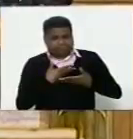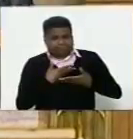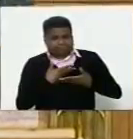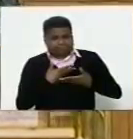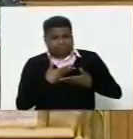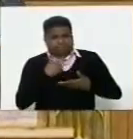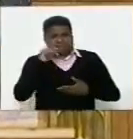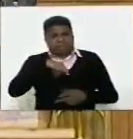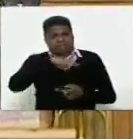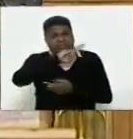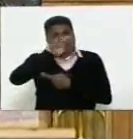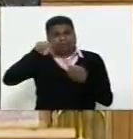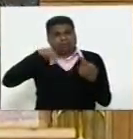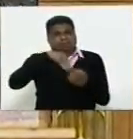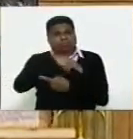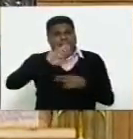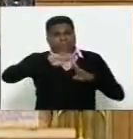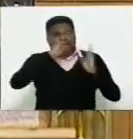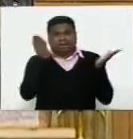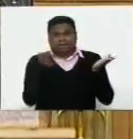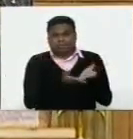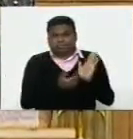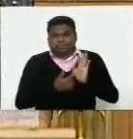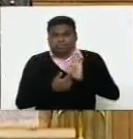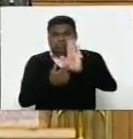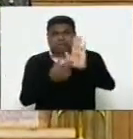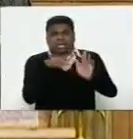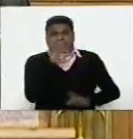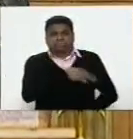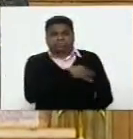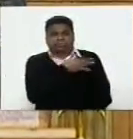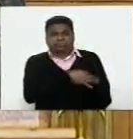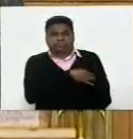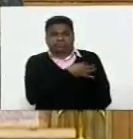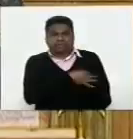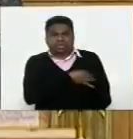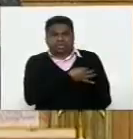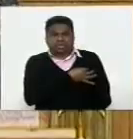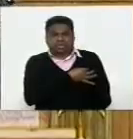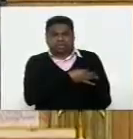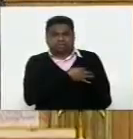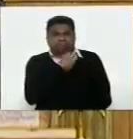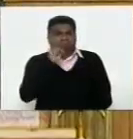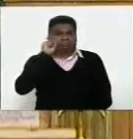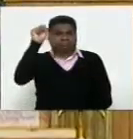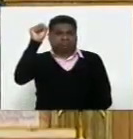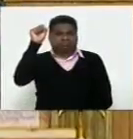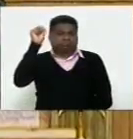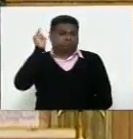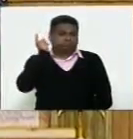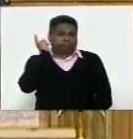esta revolución para el mundo es el socialismo feminista.